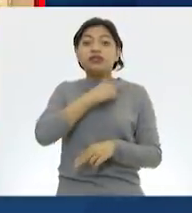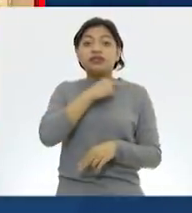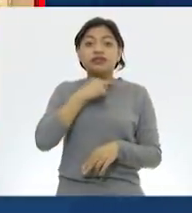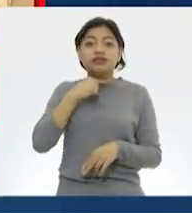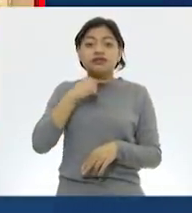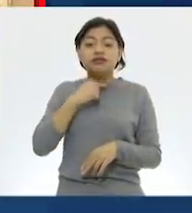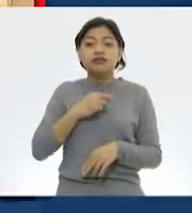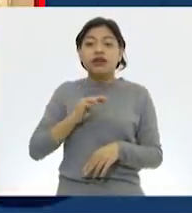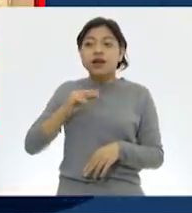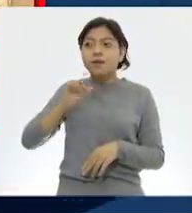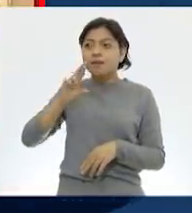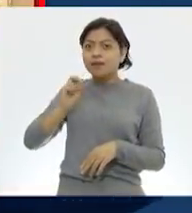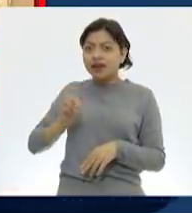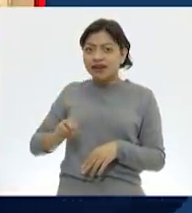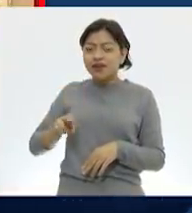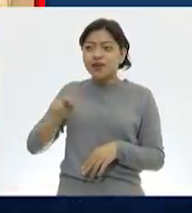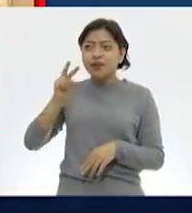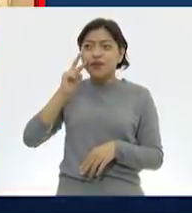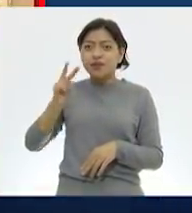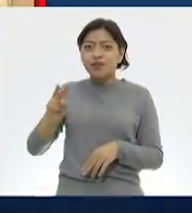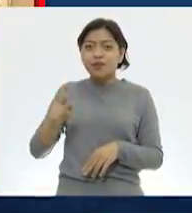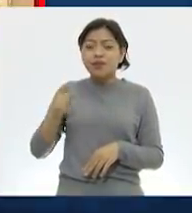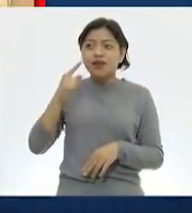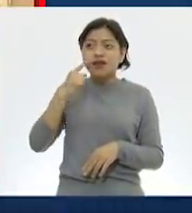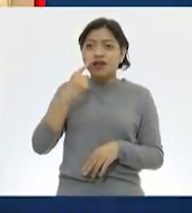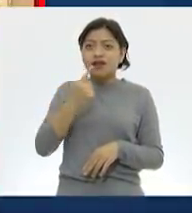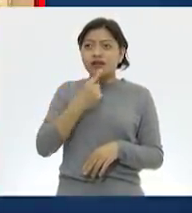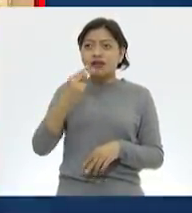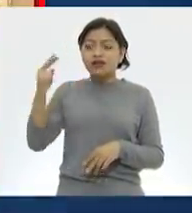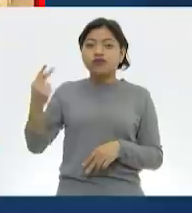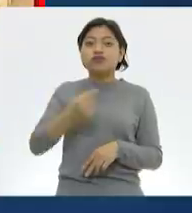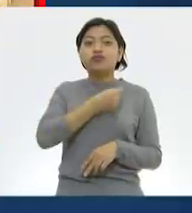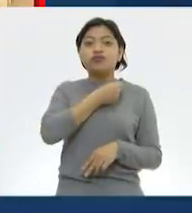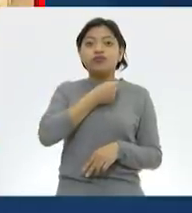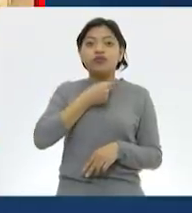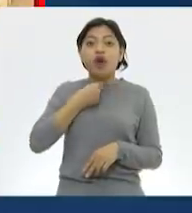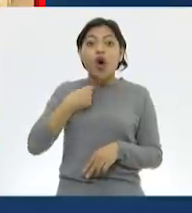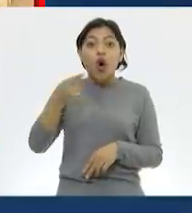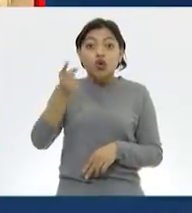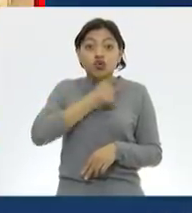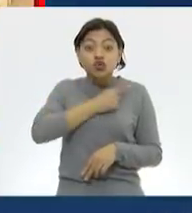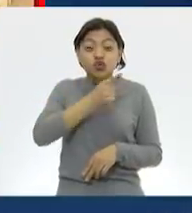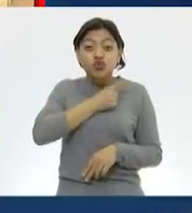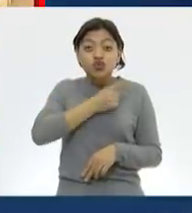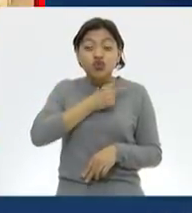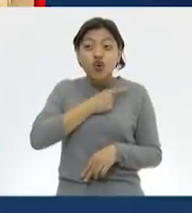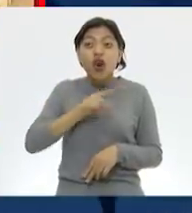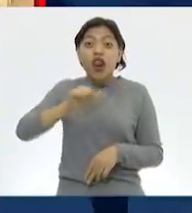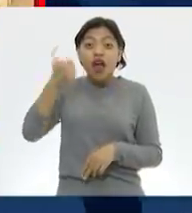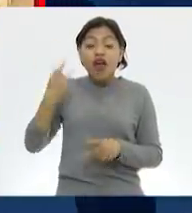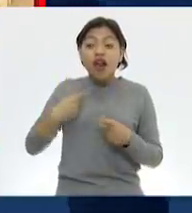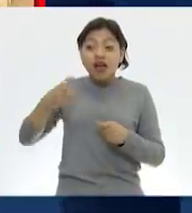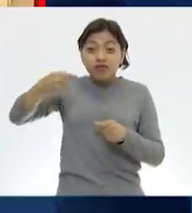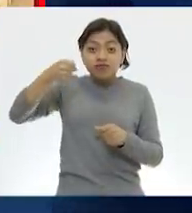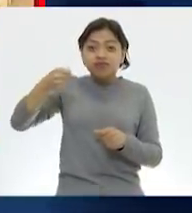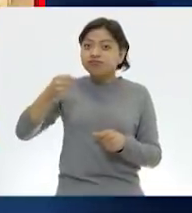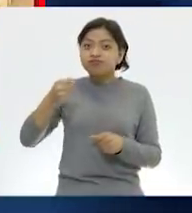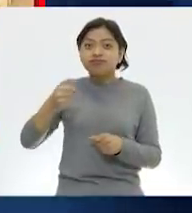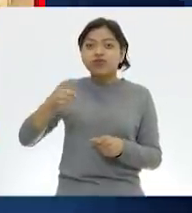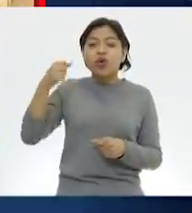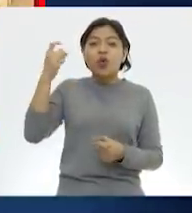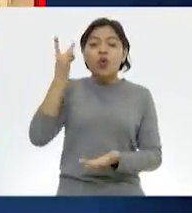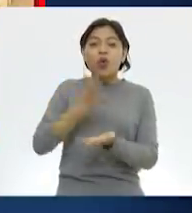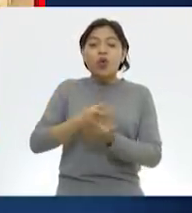se dio cuenta. Con los ojos desorbitados miraba que la navaja se movía sola, pues no se veía que alguien la empuñara.